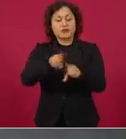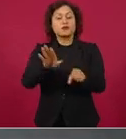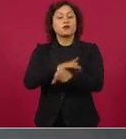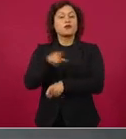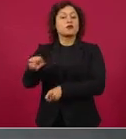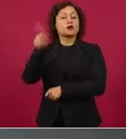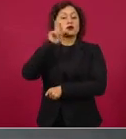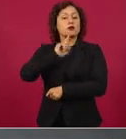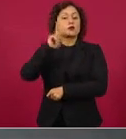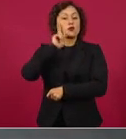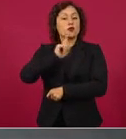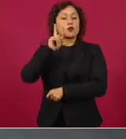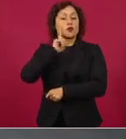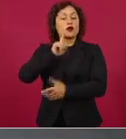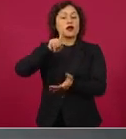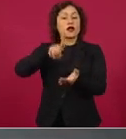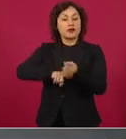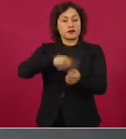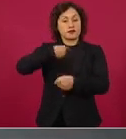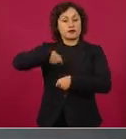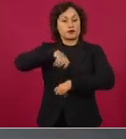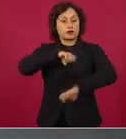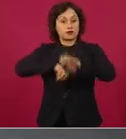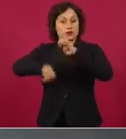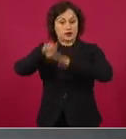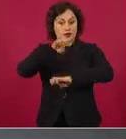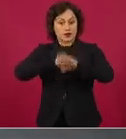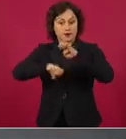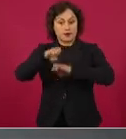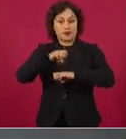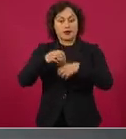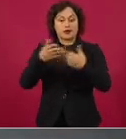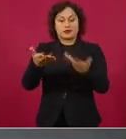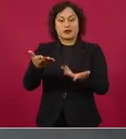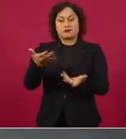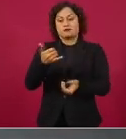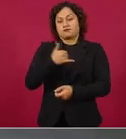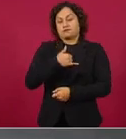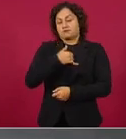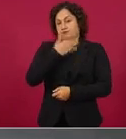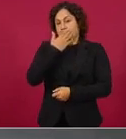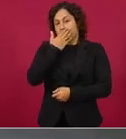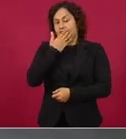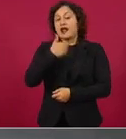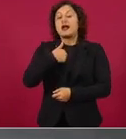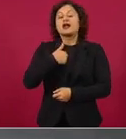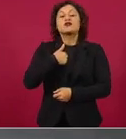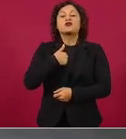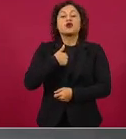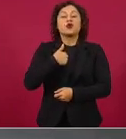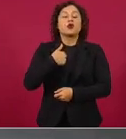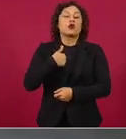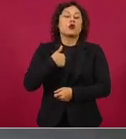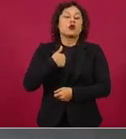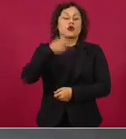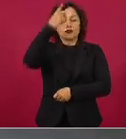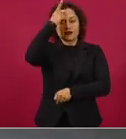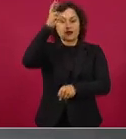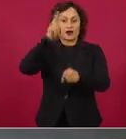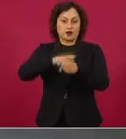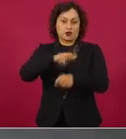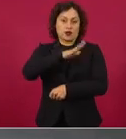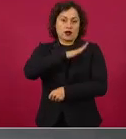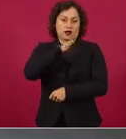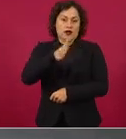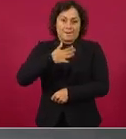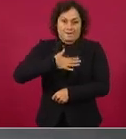tiempo en nuestra empresa, de la cual soy director general, aunque no es mía. Pero en este